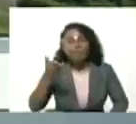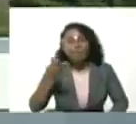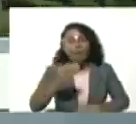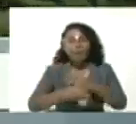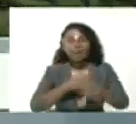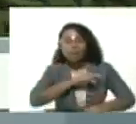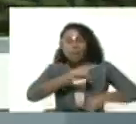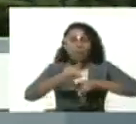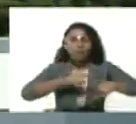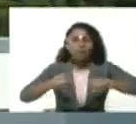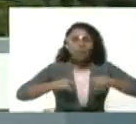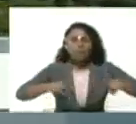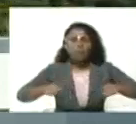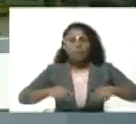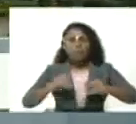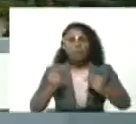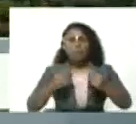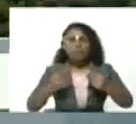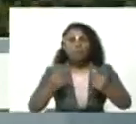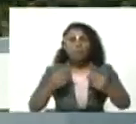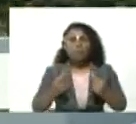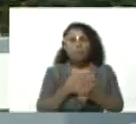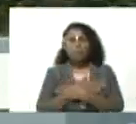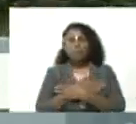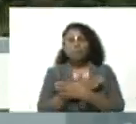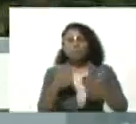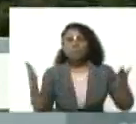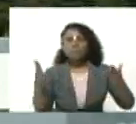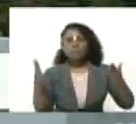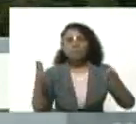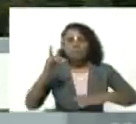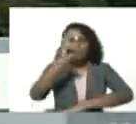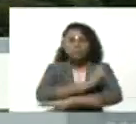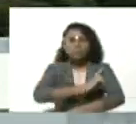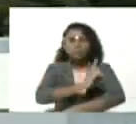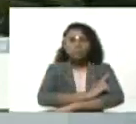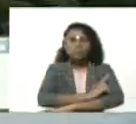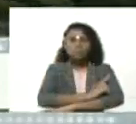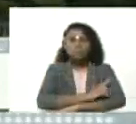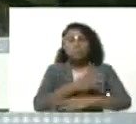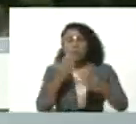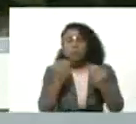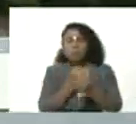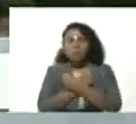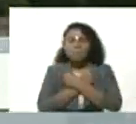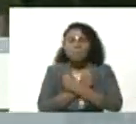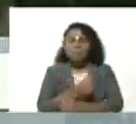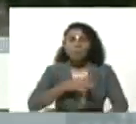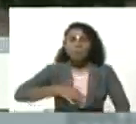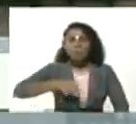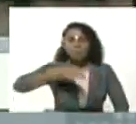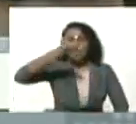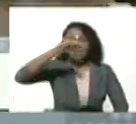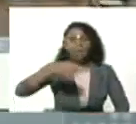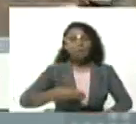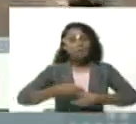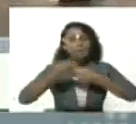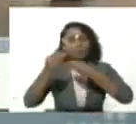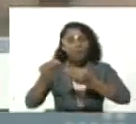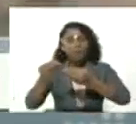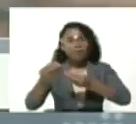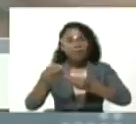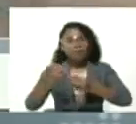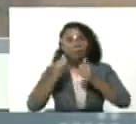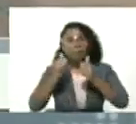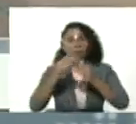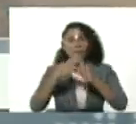actúan de manera desprendida y disciplinada y con mucho amor y espíritu para darle bienestar a